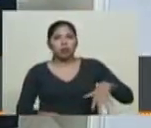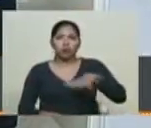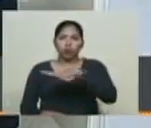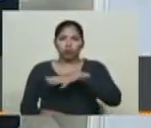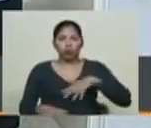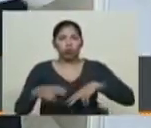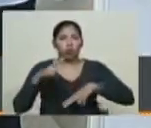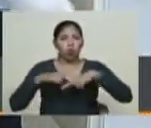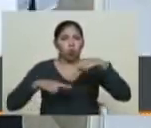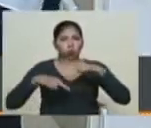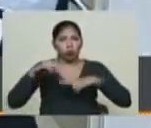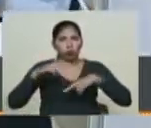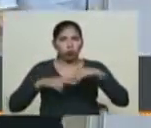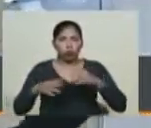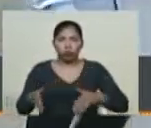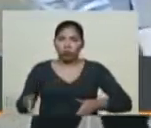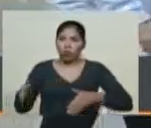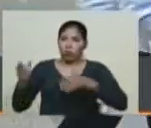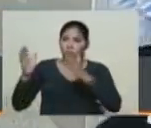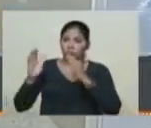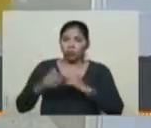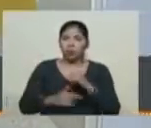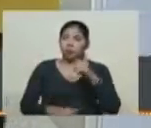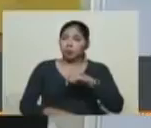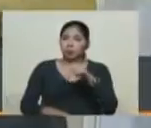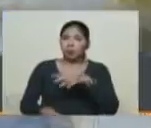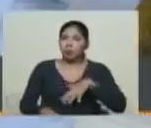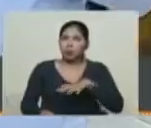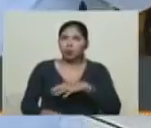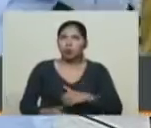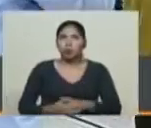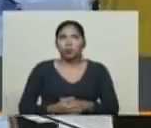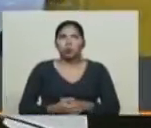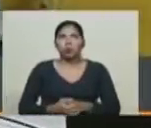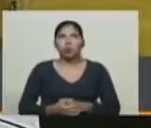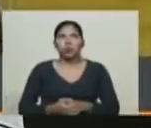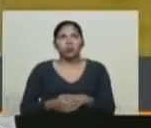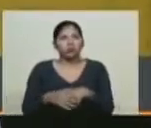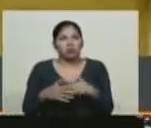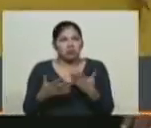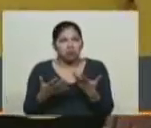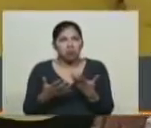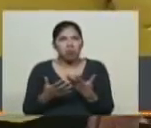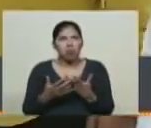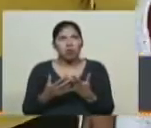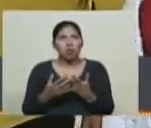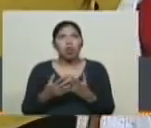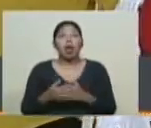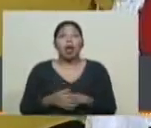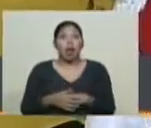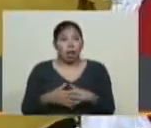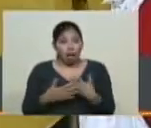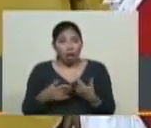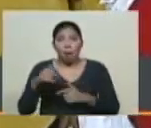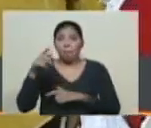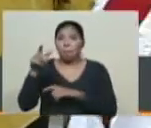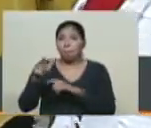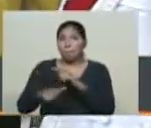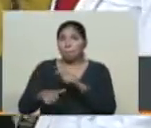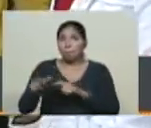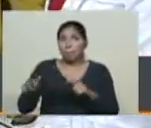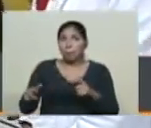ha instruido que se efectuase, consiste en la rehabilitación integral de toda